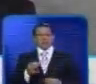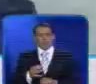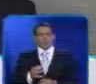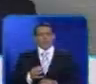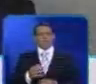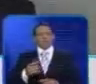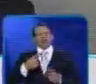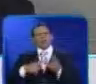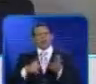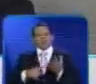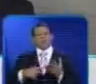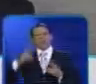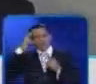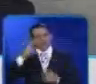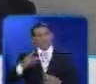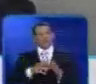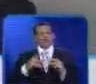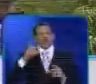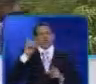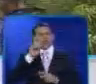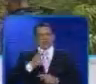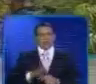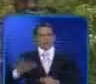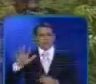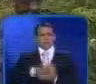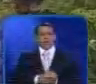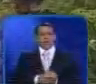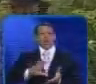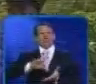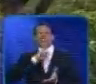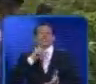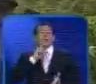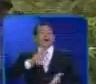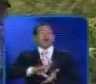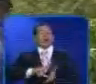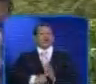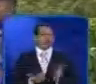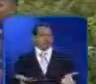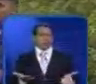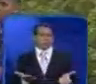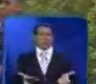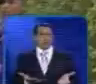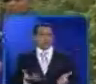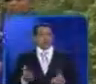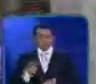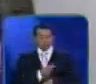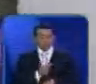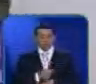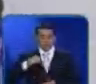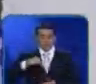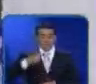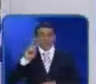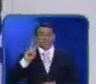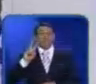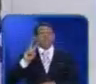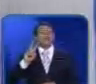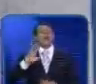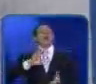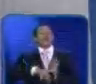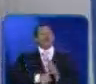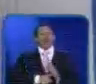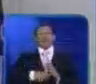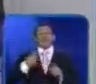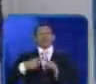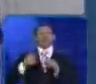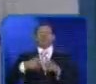el resto de las garantías de todos los venezolanos. Un robo. El gobierno venezolano se robó las instalaciones